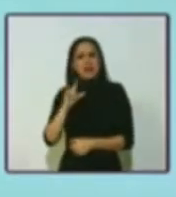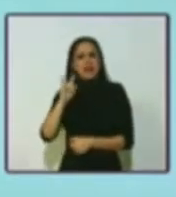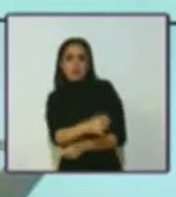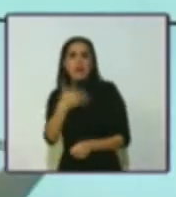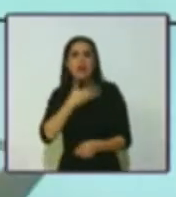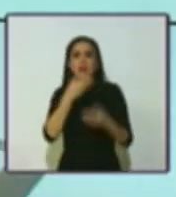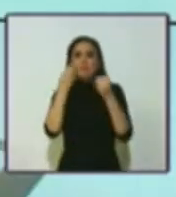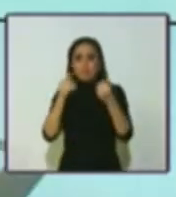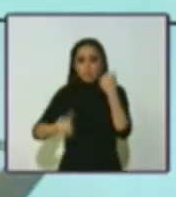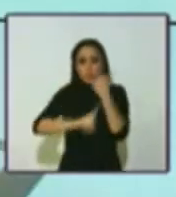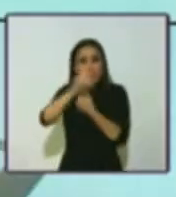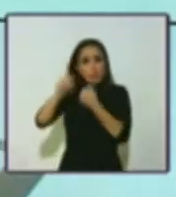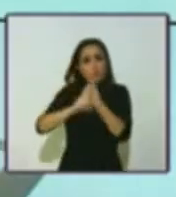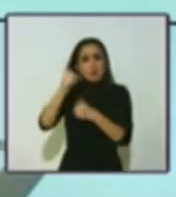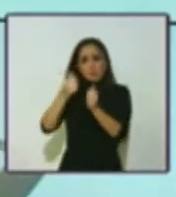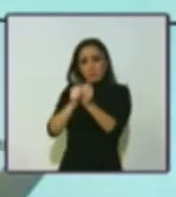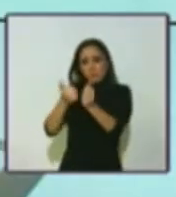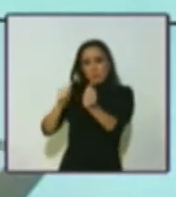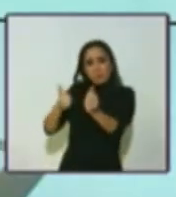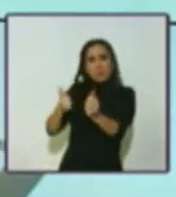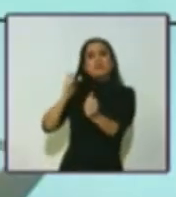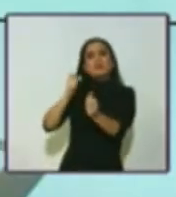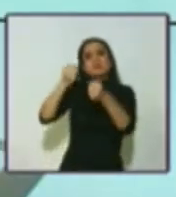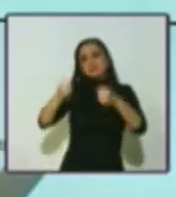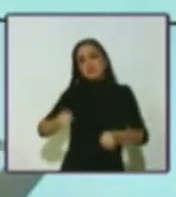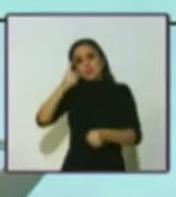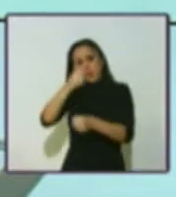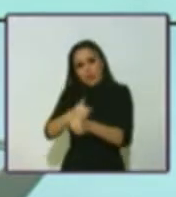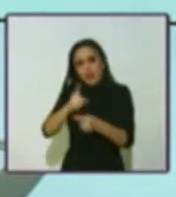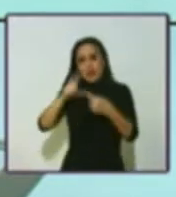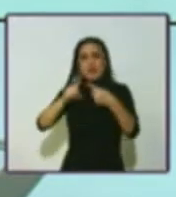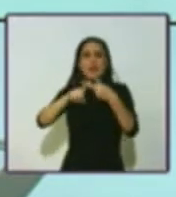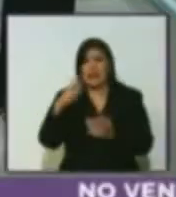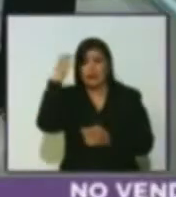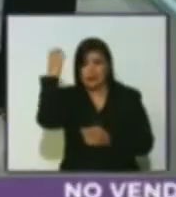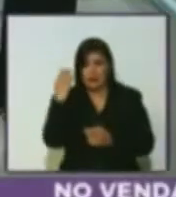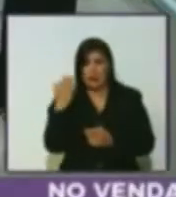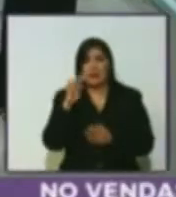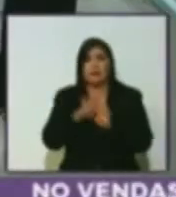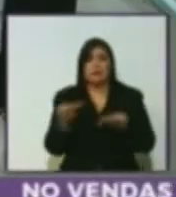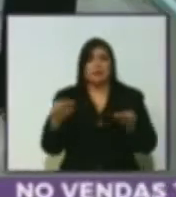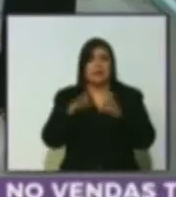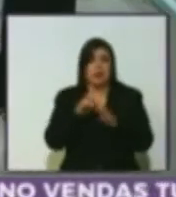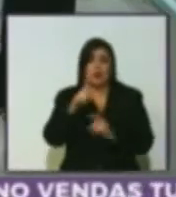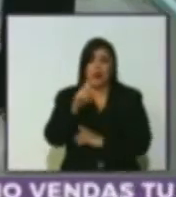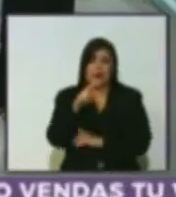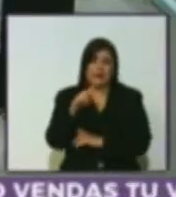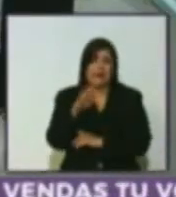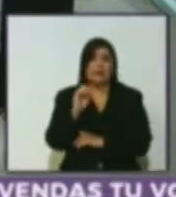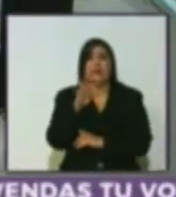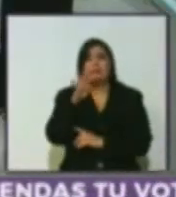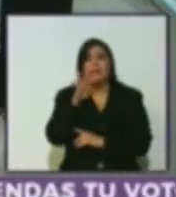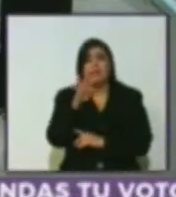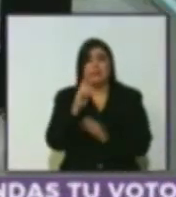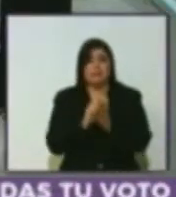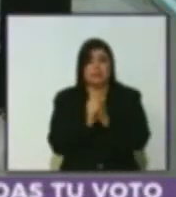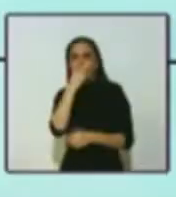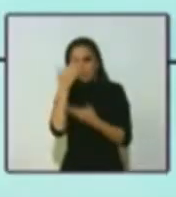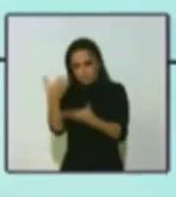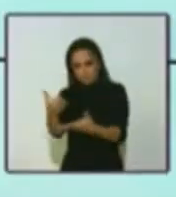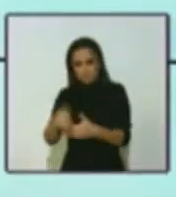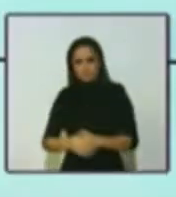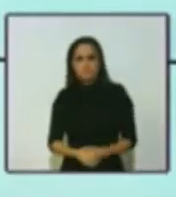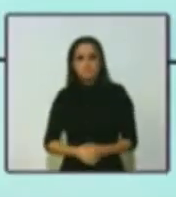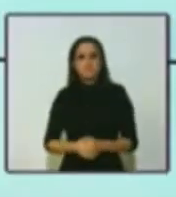y mirándolo a todos los días en sus cambios, en sus transformaciones y en sus ideas. Entonces, no solo yo, tú y